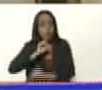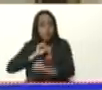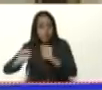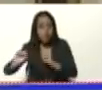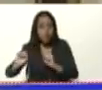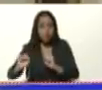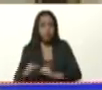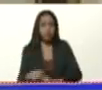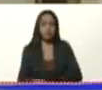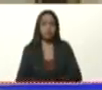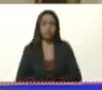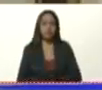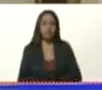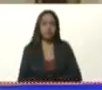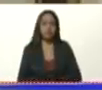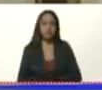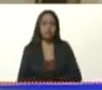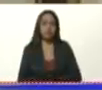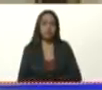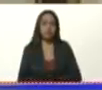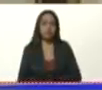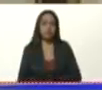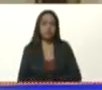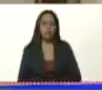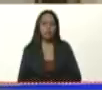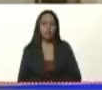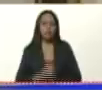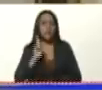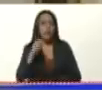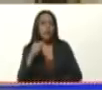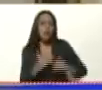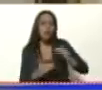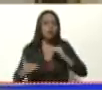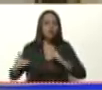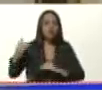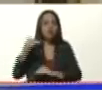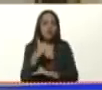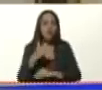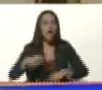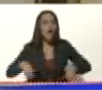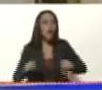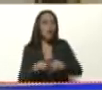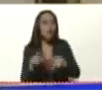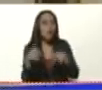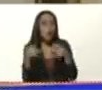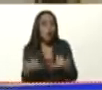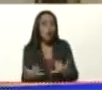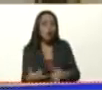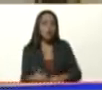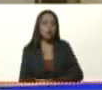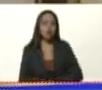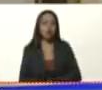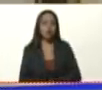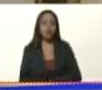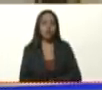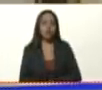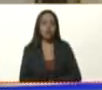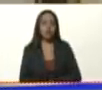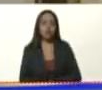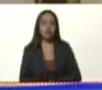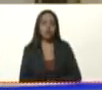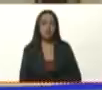cuarentena. Que estuve con esa persona y le di la mano porque estábamos en un cumpleaños, usted en cuarentena. Y bueno, en